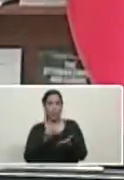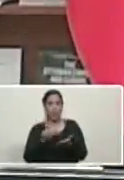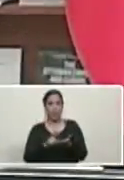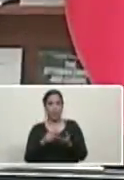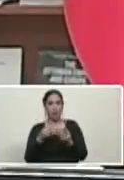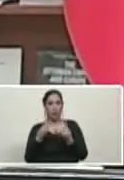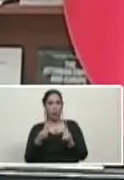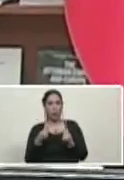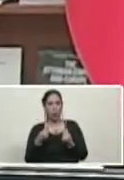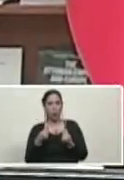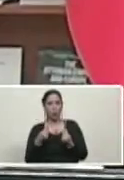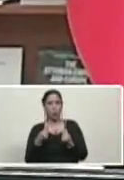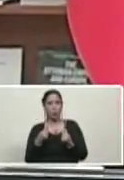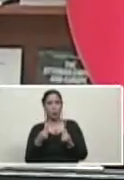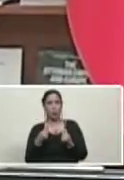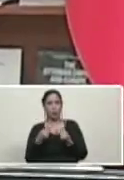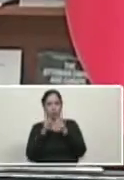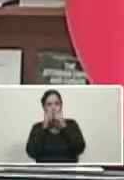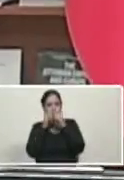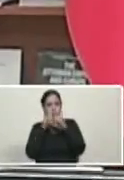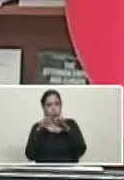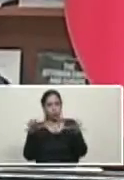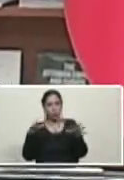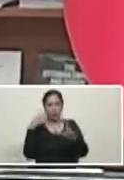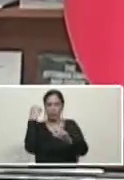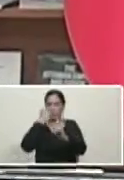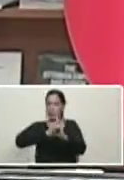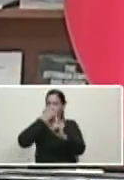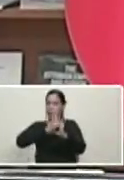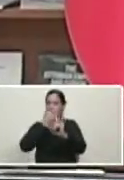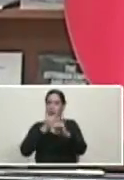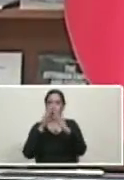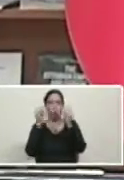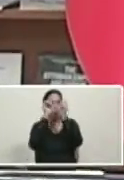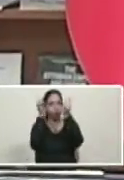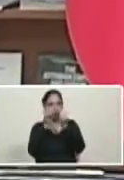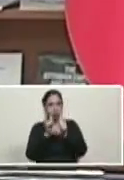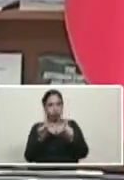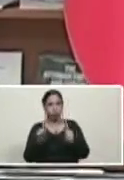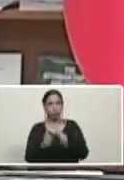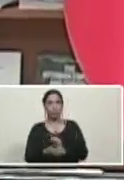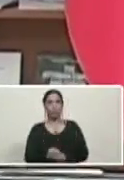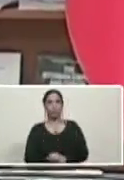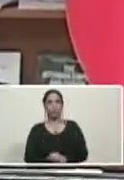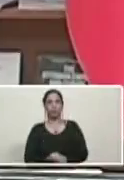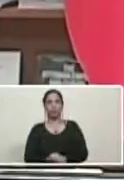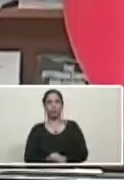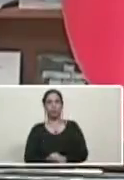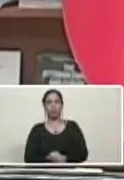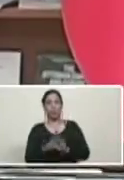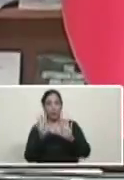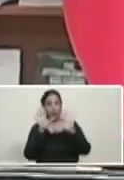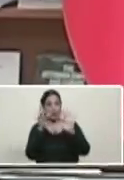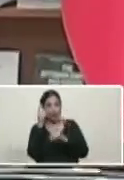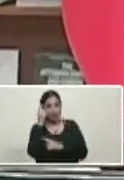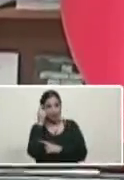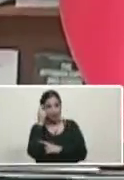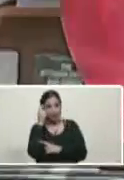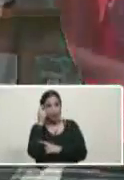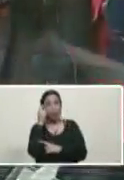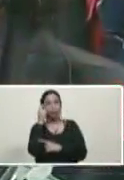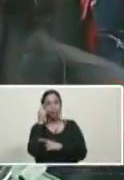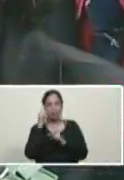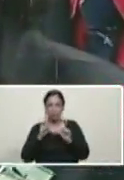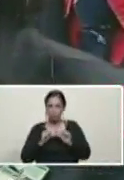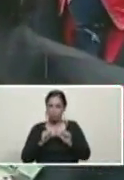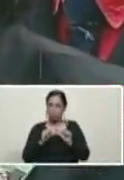un pretexto para un despliegue intensivo de todas las artes, presidente. Tenemos durante estos 10 días una intensa programación de